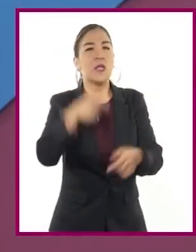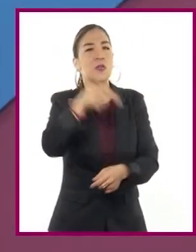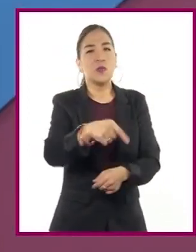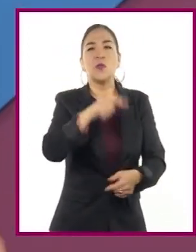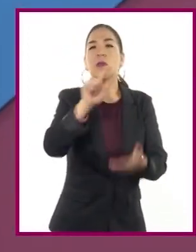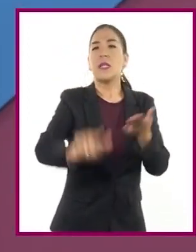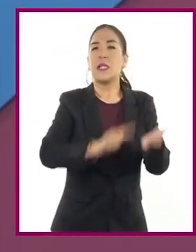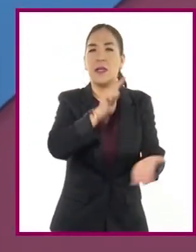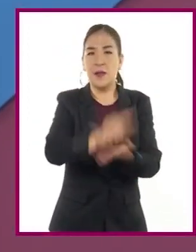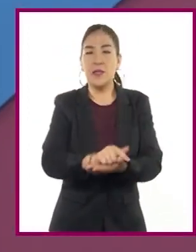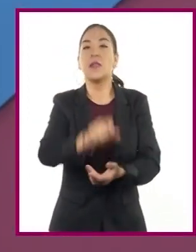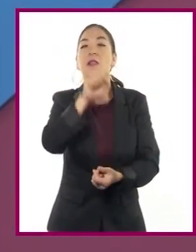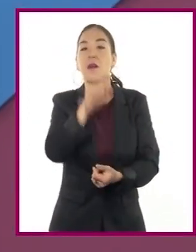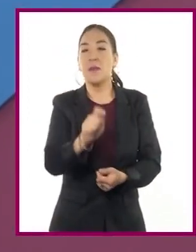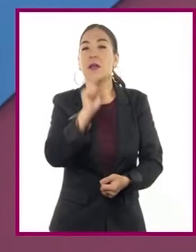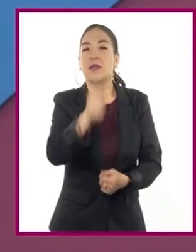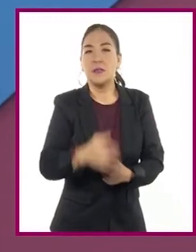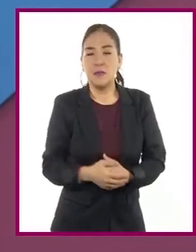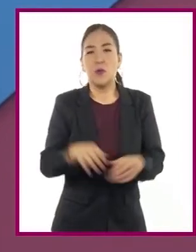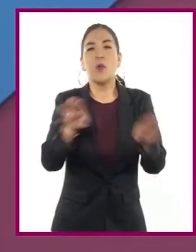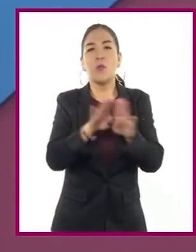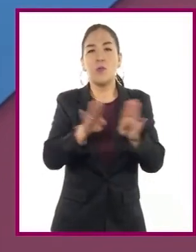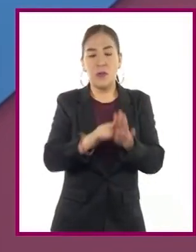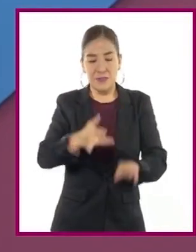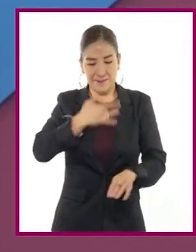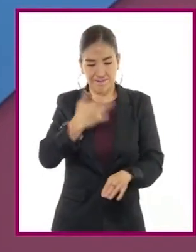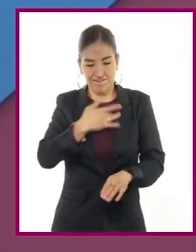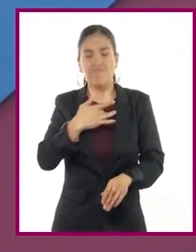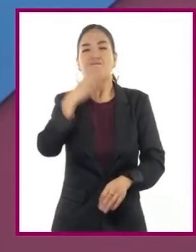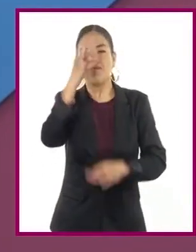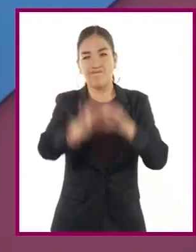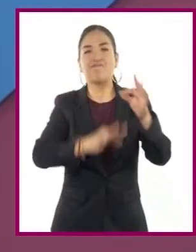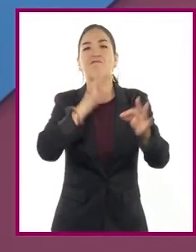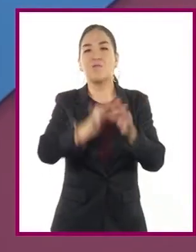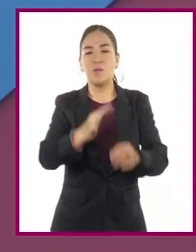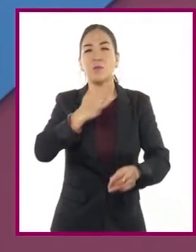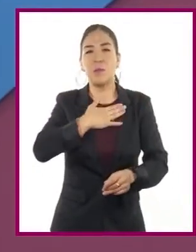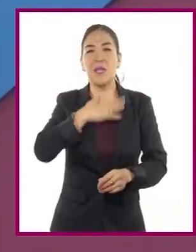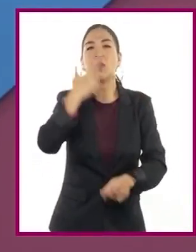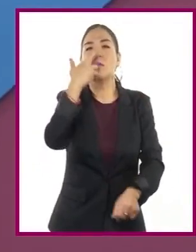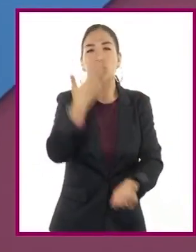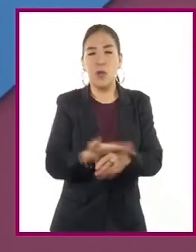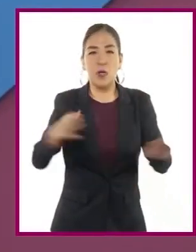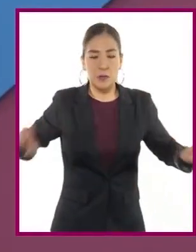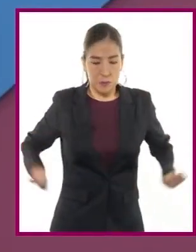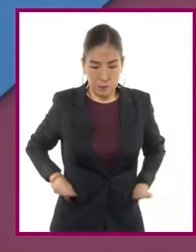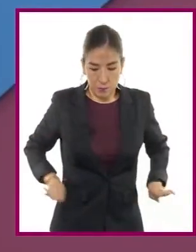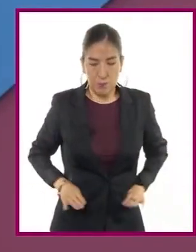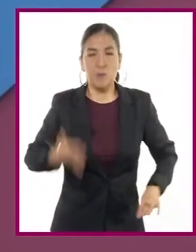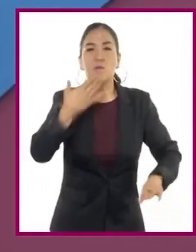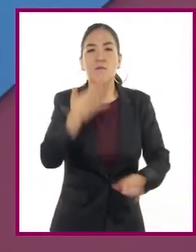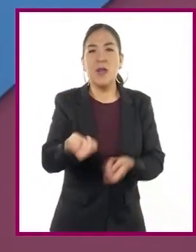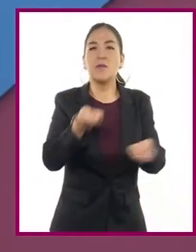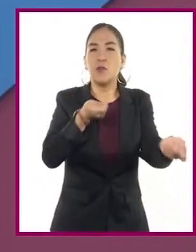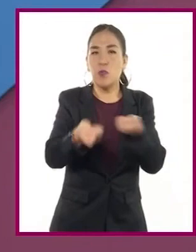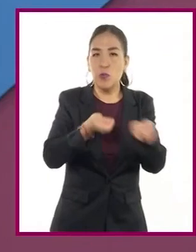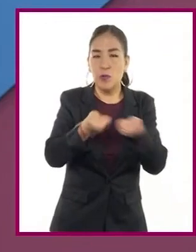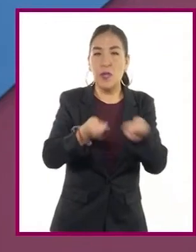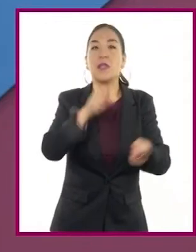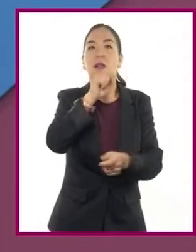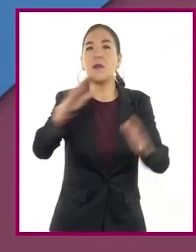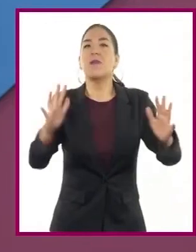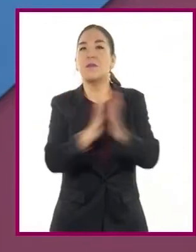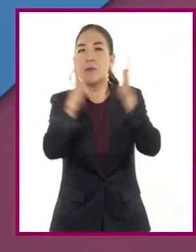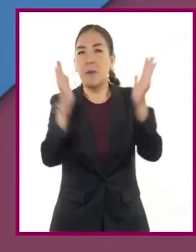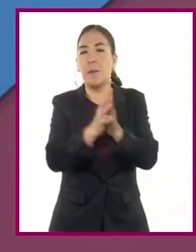leyes, implica asumir un comportamiento consciente, autorregulado y participativo hacia